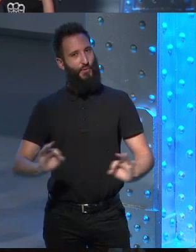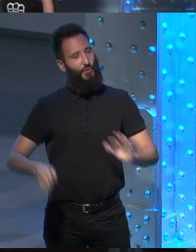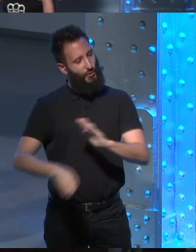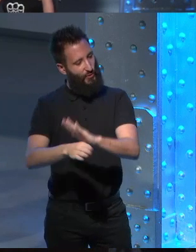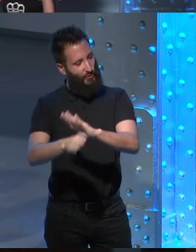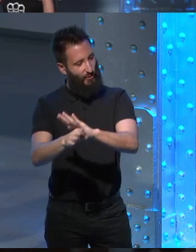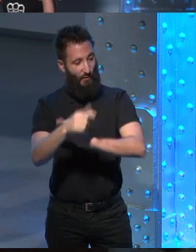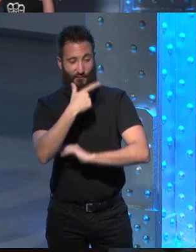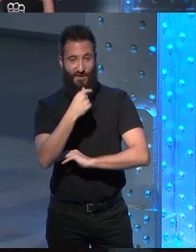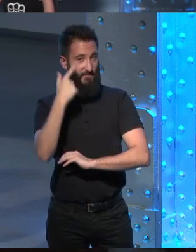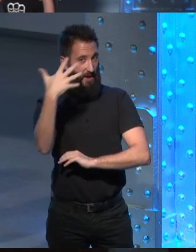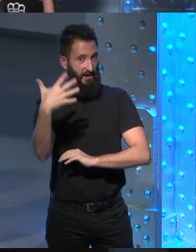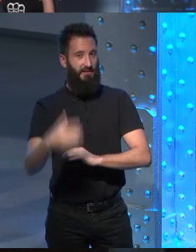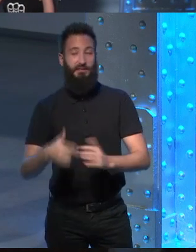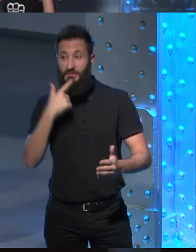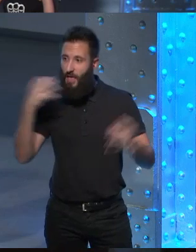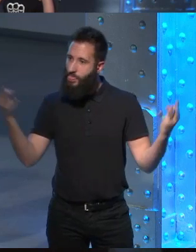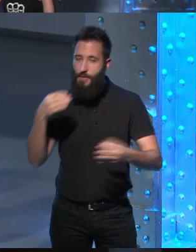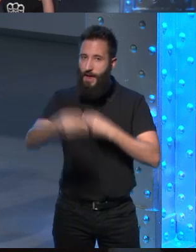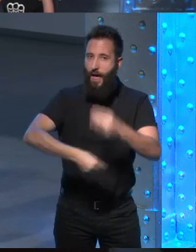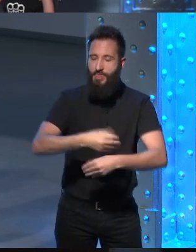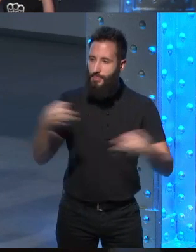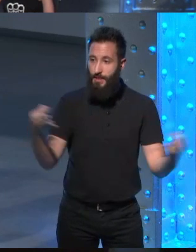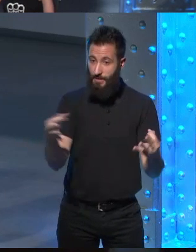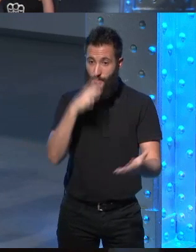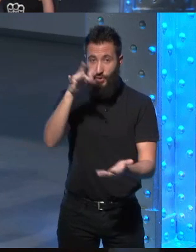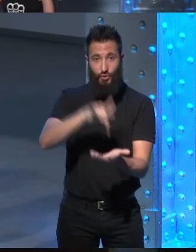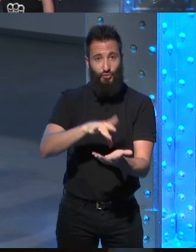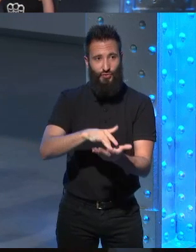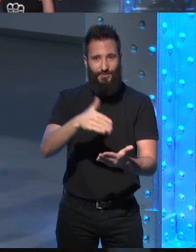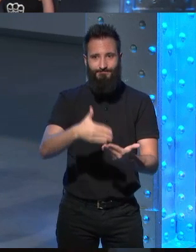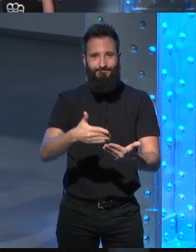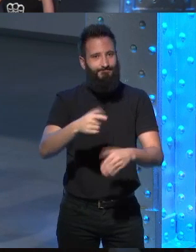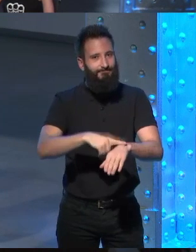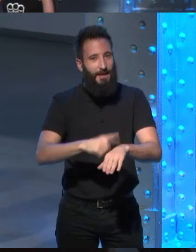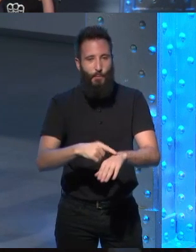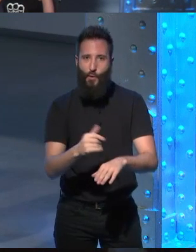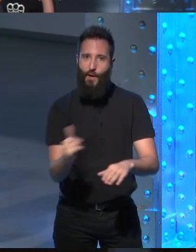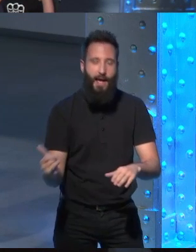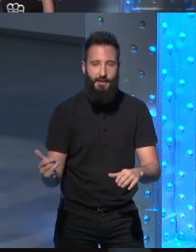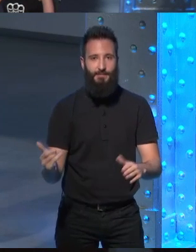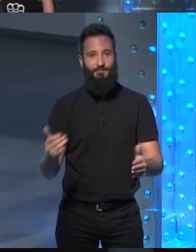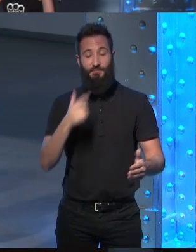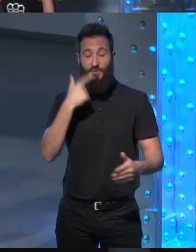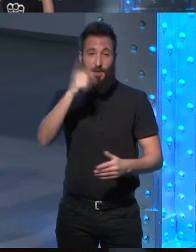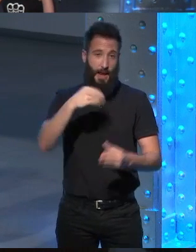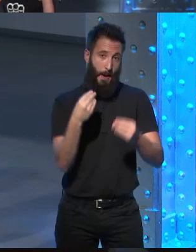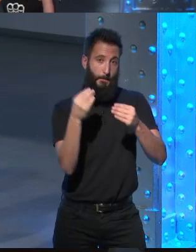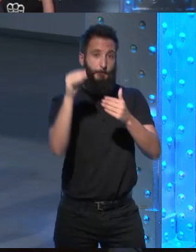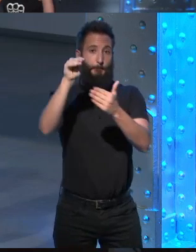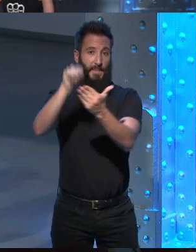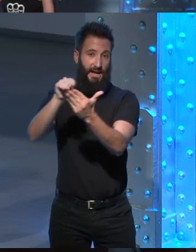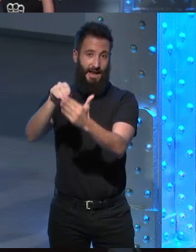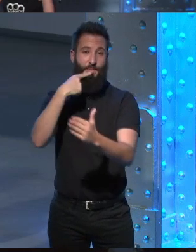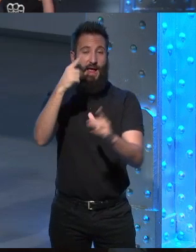hacer. Y dejaros de piquetis y eso porque no entenderéis ni el prólogo. Yo modestamente añado que también hay que ver los vídeos de